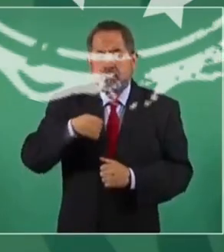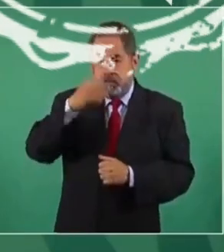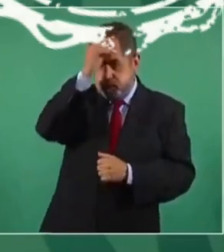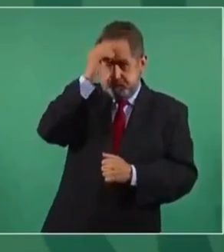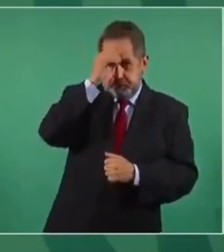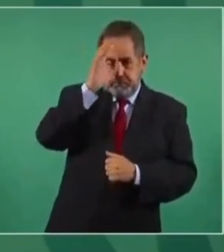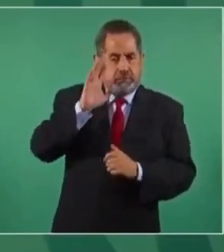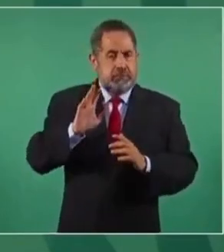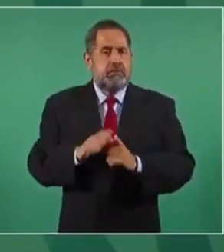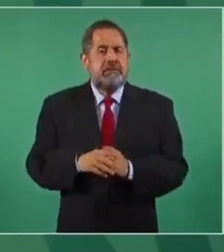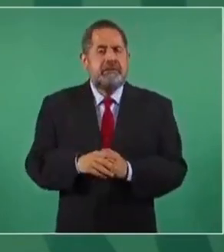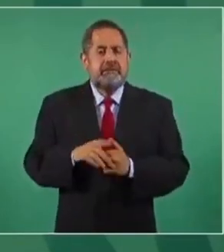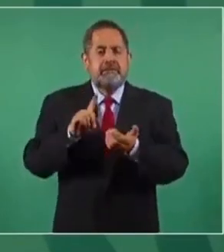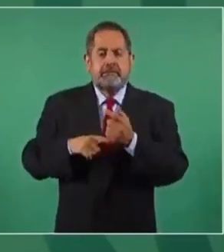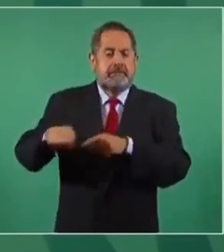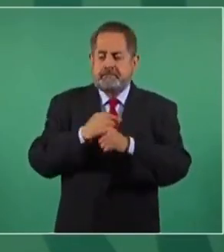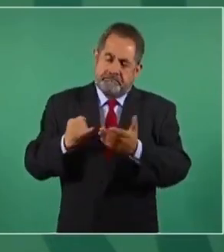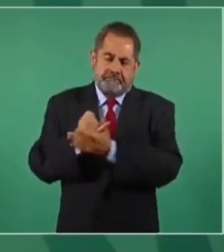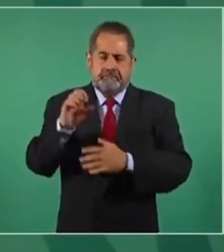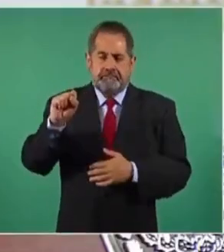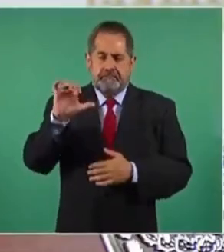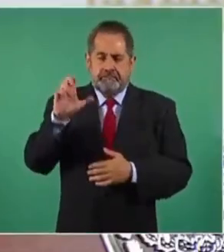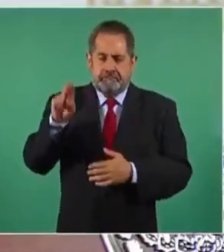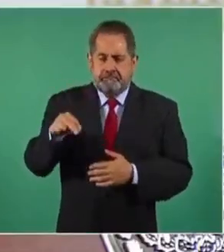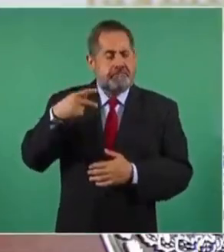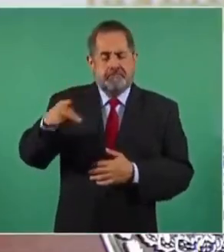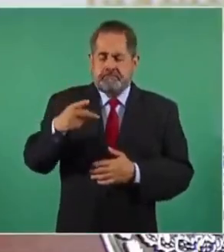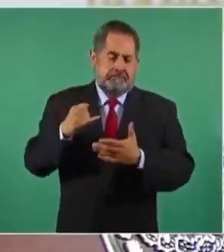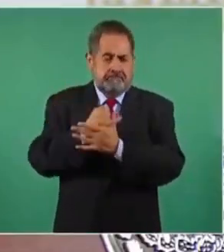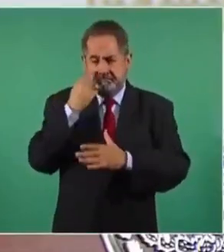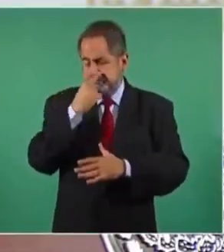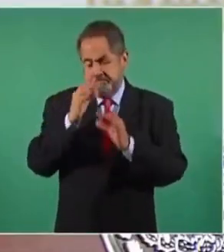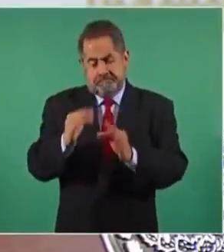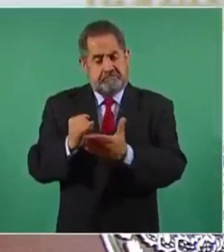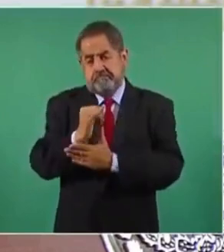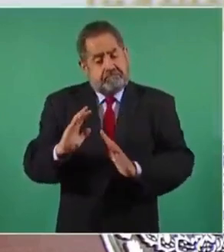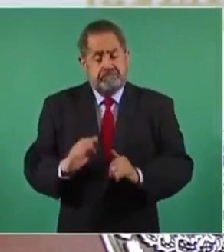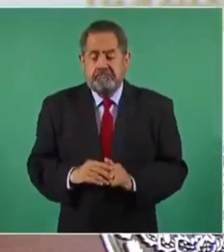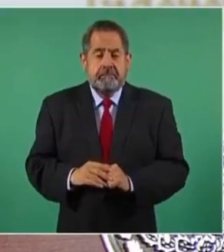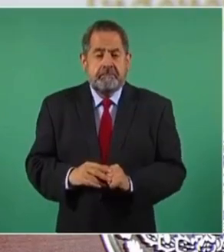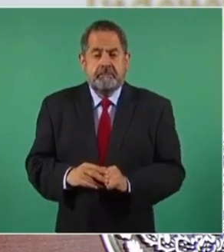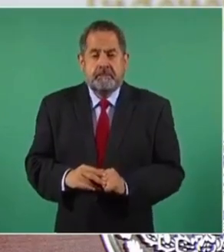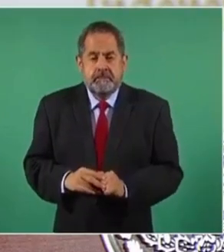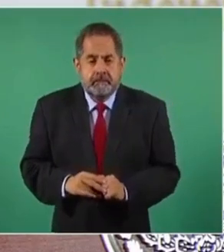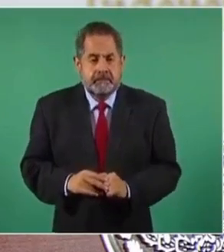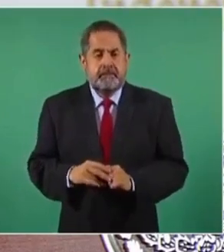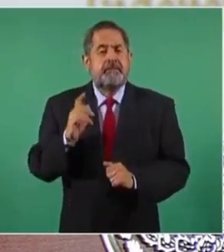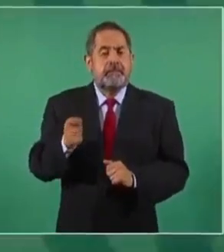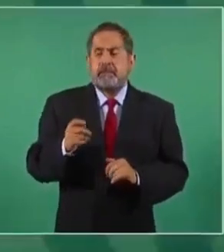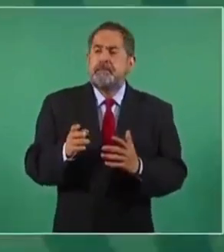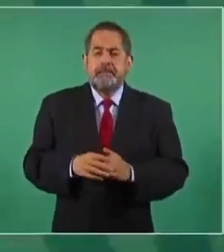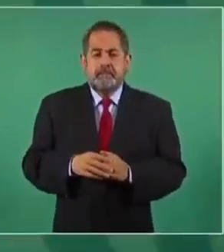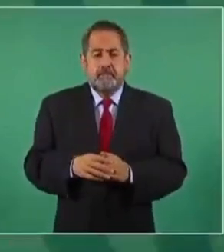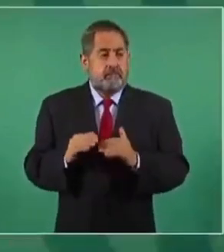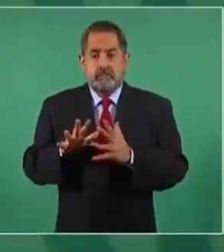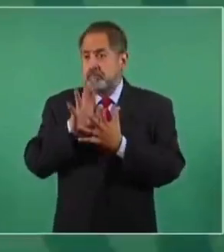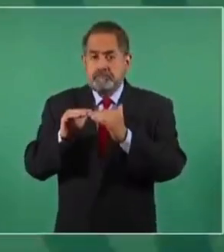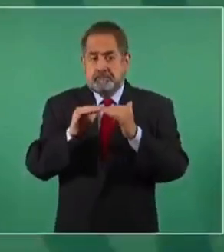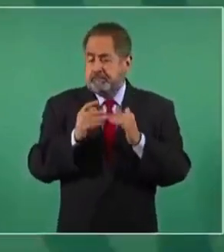Yo lo que opino es de que esta es una decisión del Poder Judicial, de la Suprema Corte, que fue prácticamente